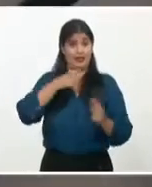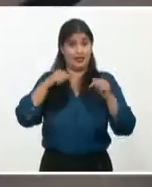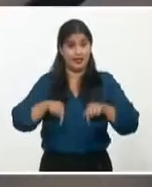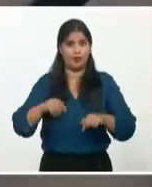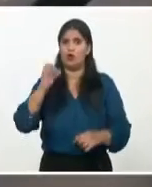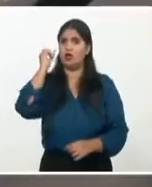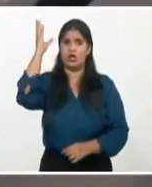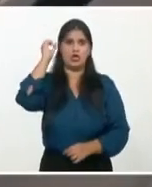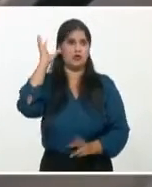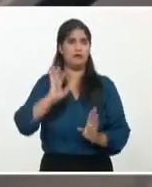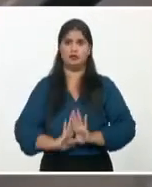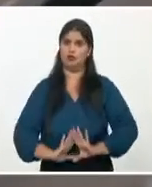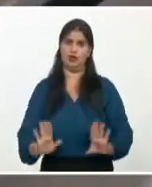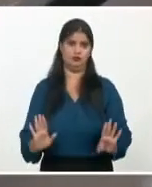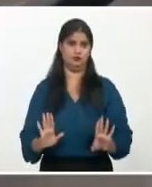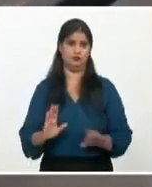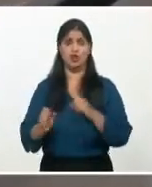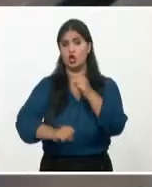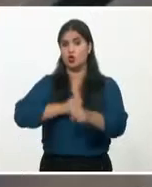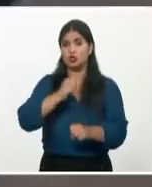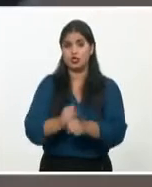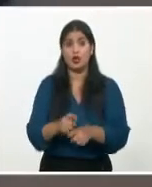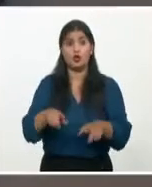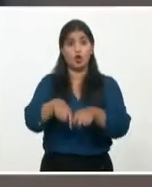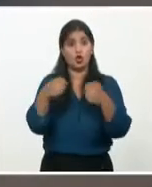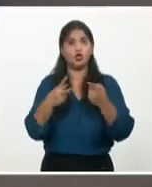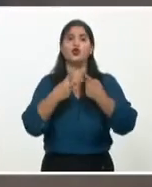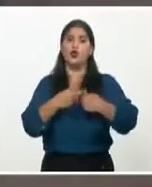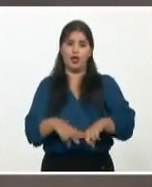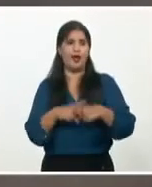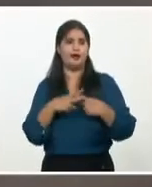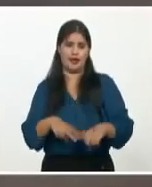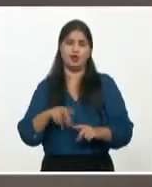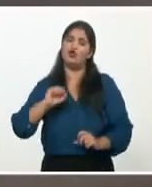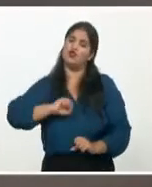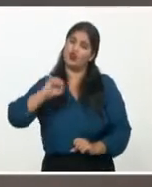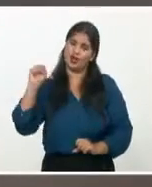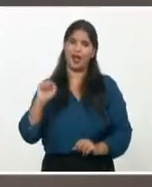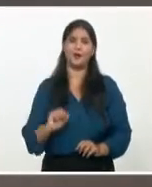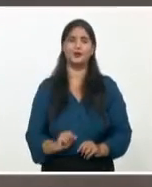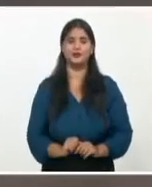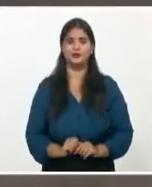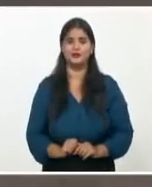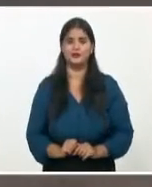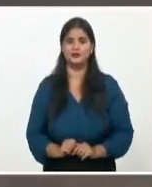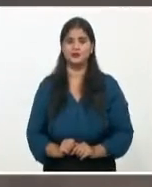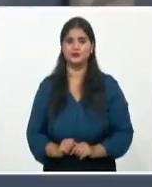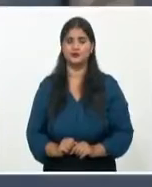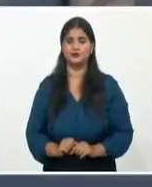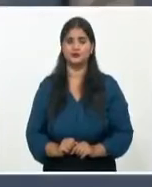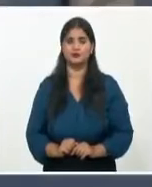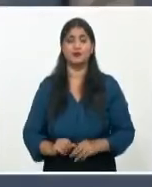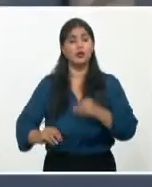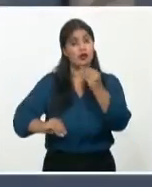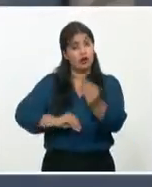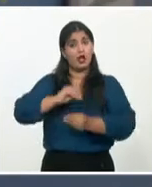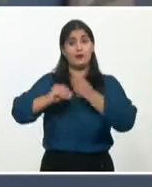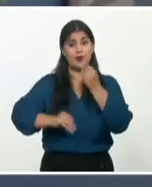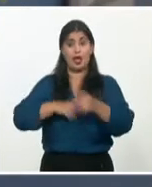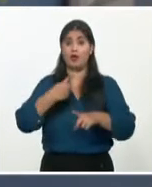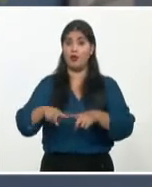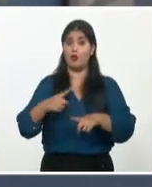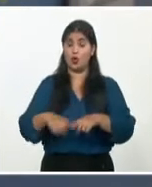innovarlo, ponerle unos chichos para ponerlo en funcionamiento, y lo logramos. La innovación consistió en cambiar ese